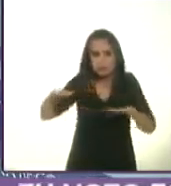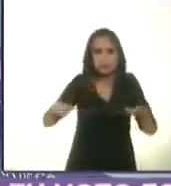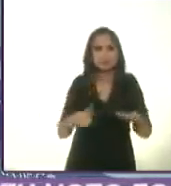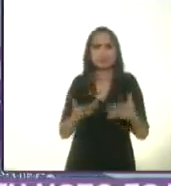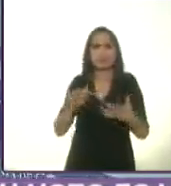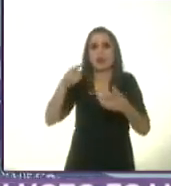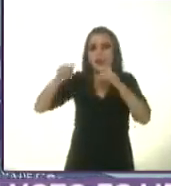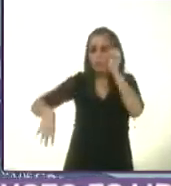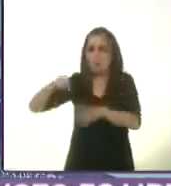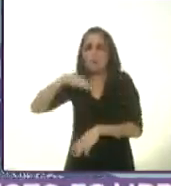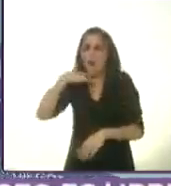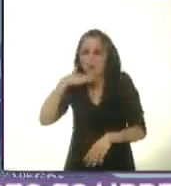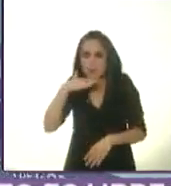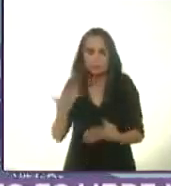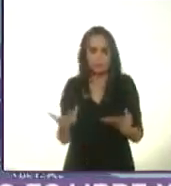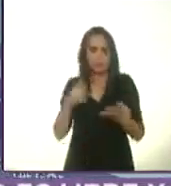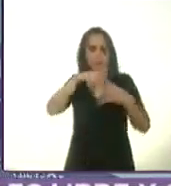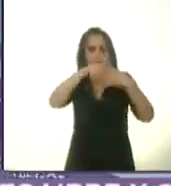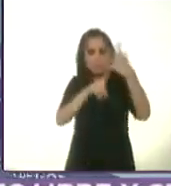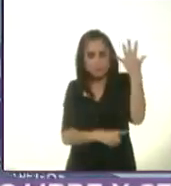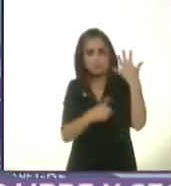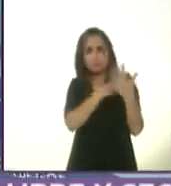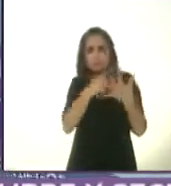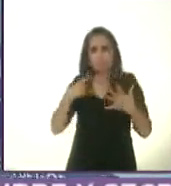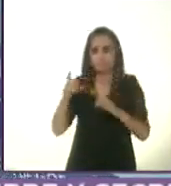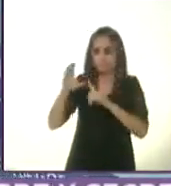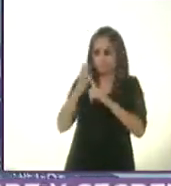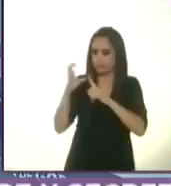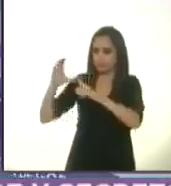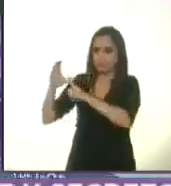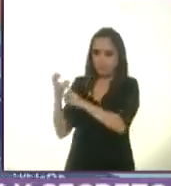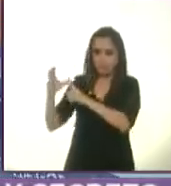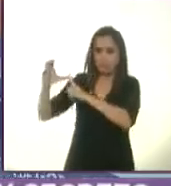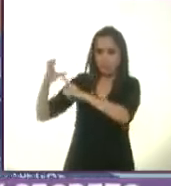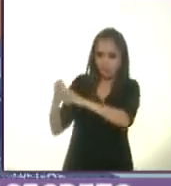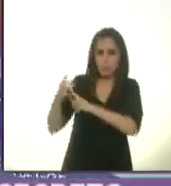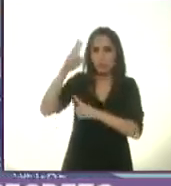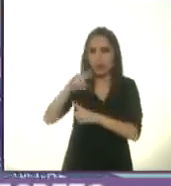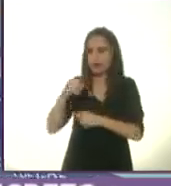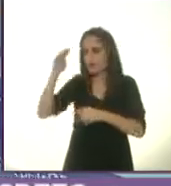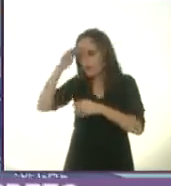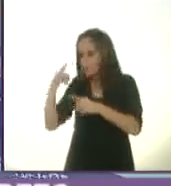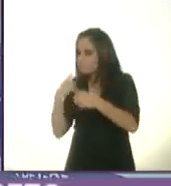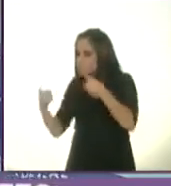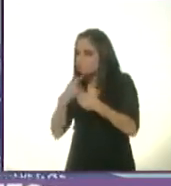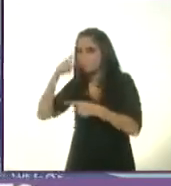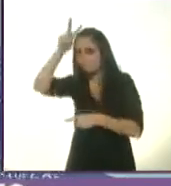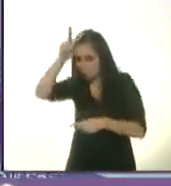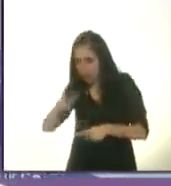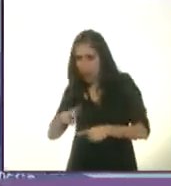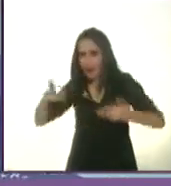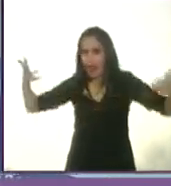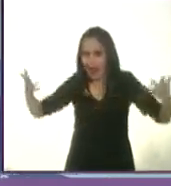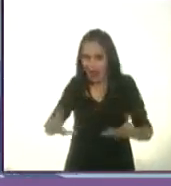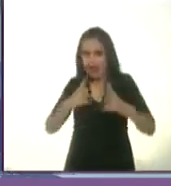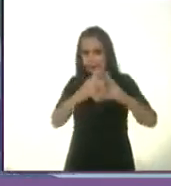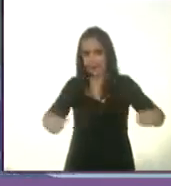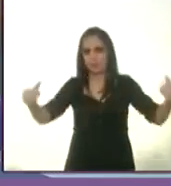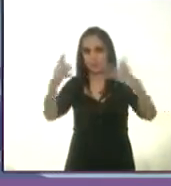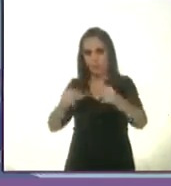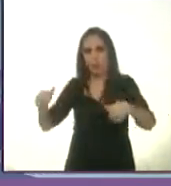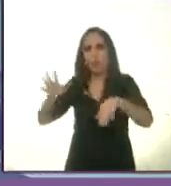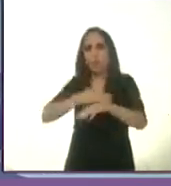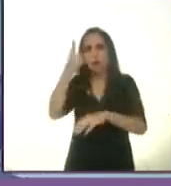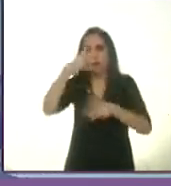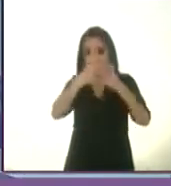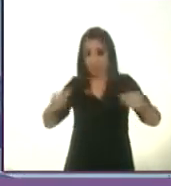los desechos tenemos que establecer estas comisiones con una visión realmente franca porque si resolvemos los problemas